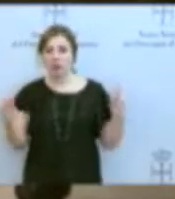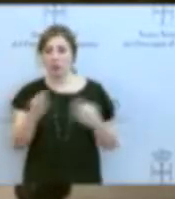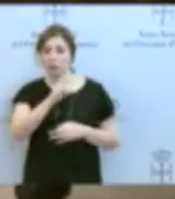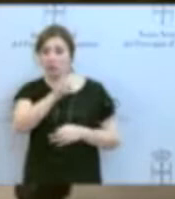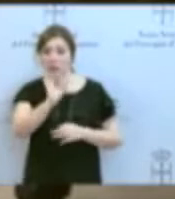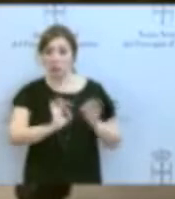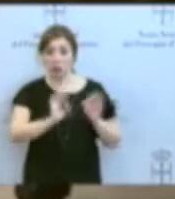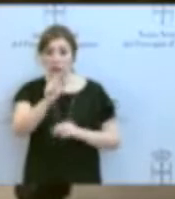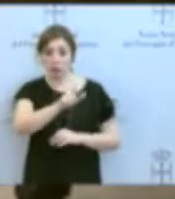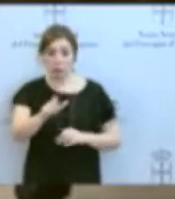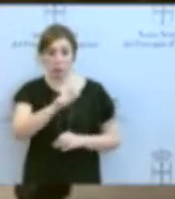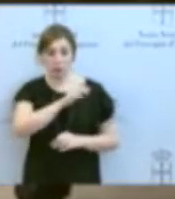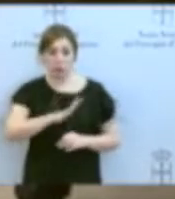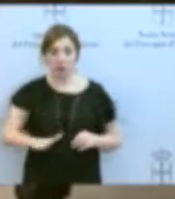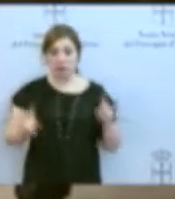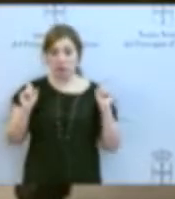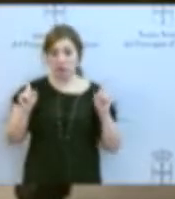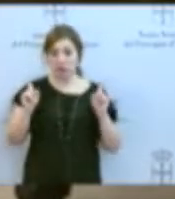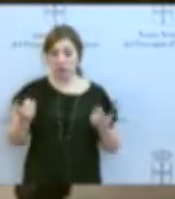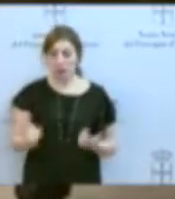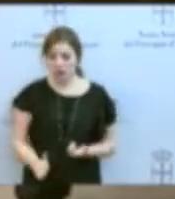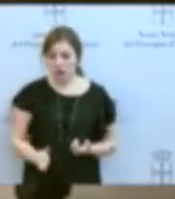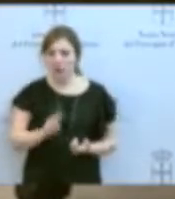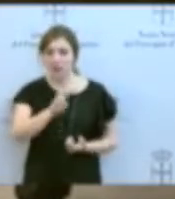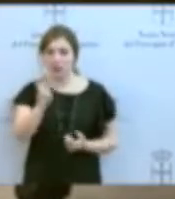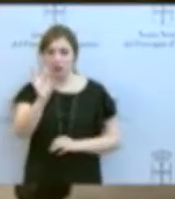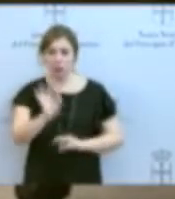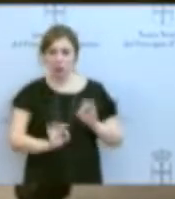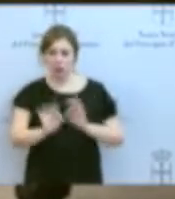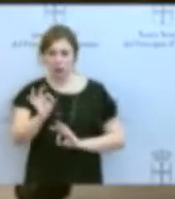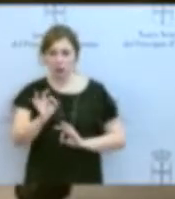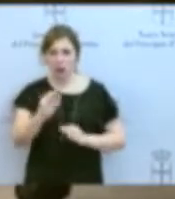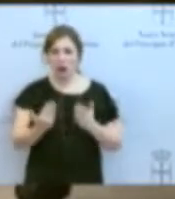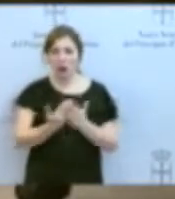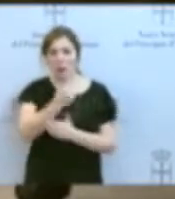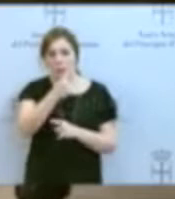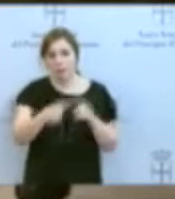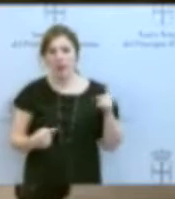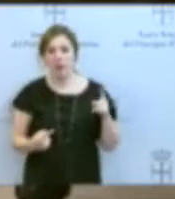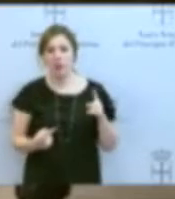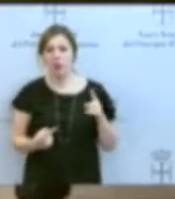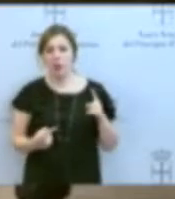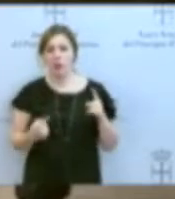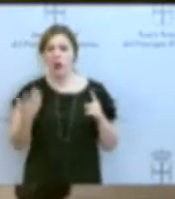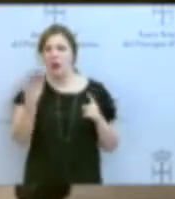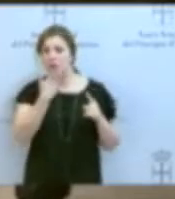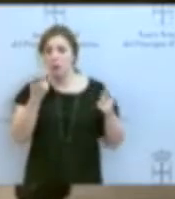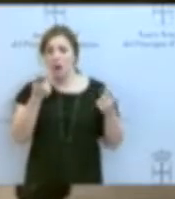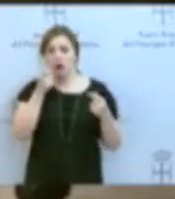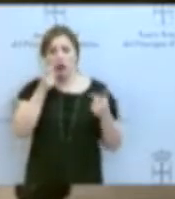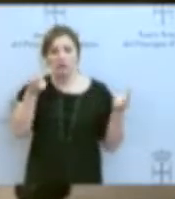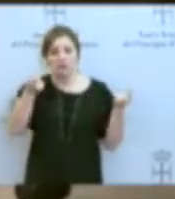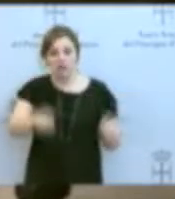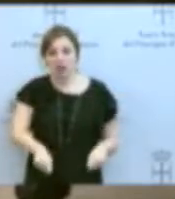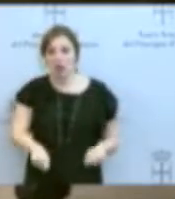30% de interinidad, que haya un 33% de medias jornadas, que se cierren escuelas rurales, que siga habiendo